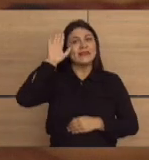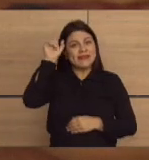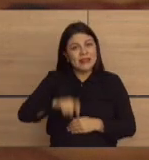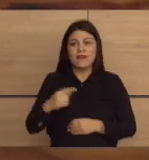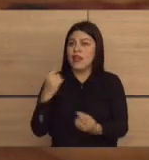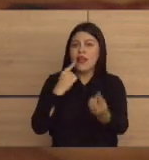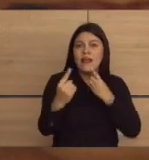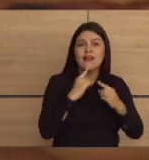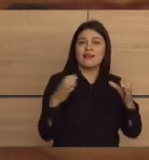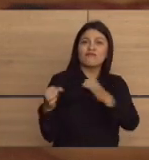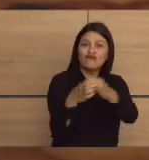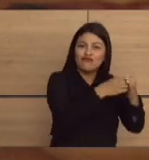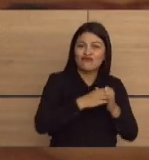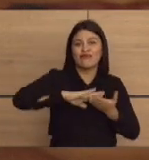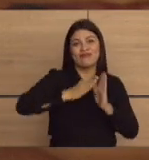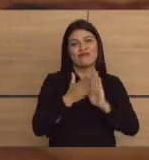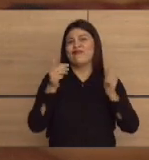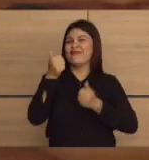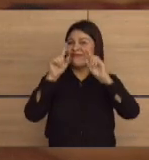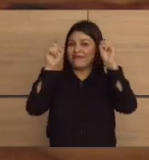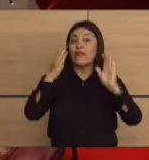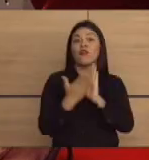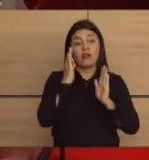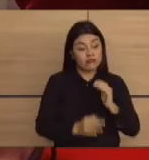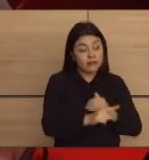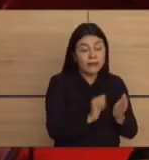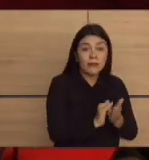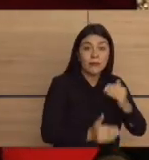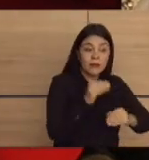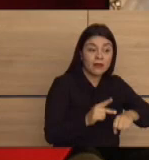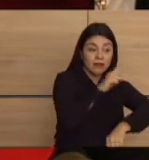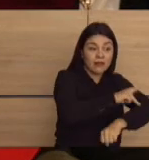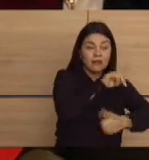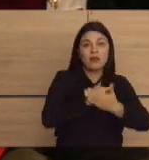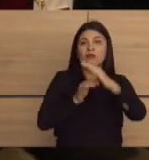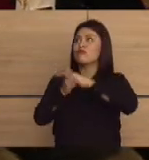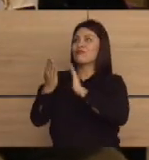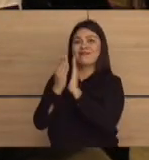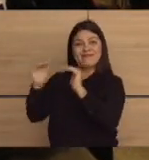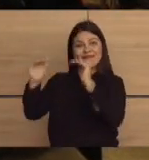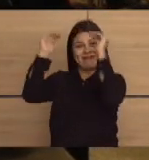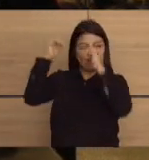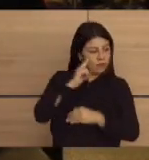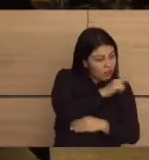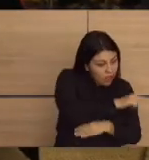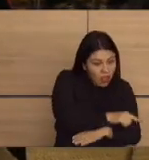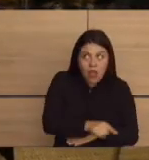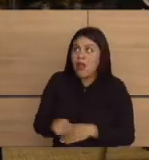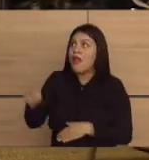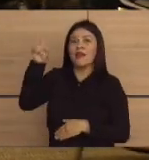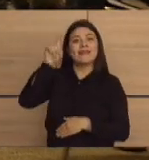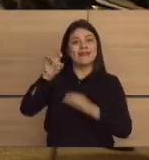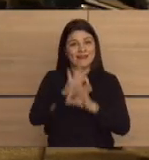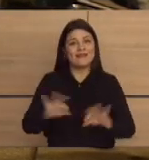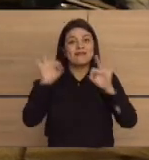las comunidades educativas, desde el nivel preescolar hasta la educación superior, la cual se recoge precisamente